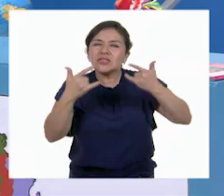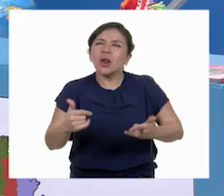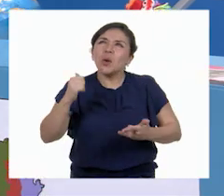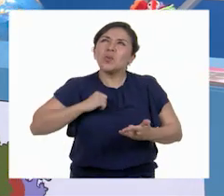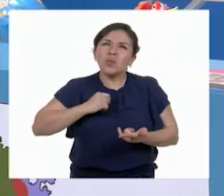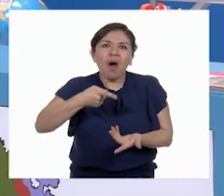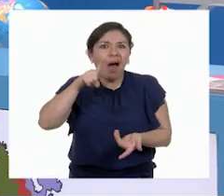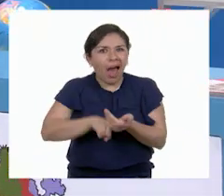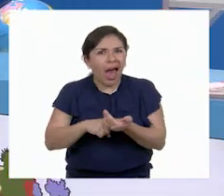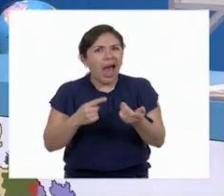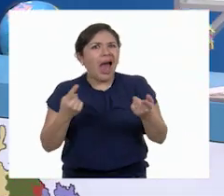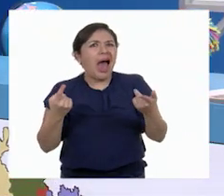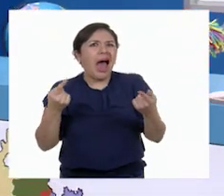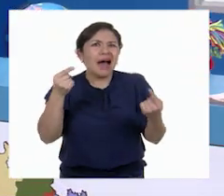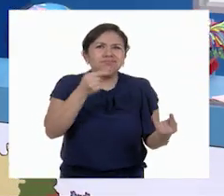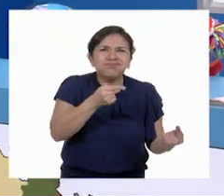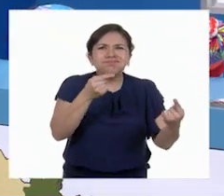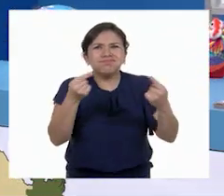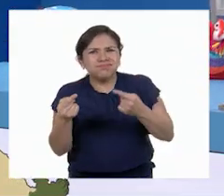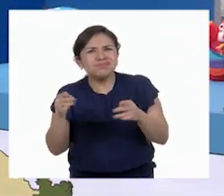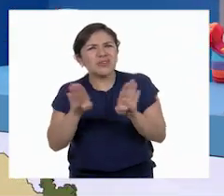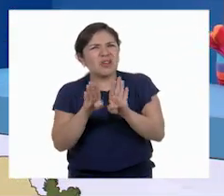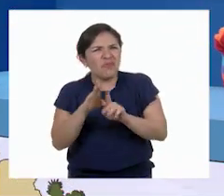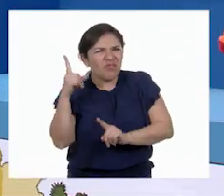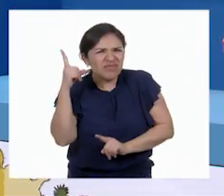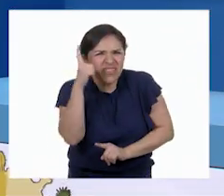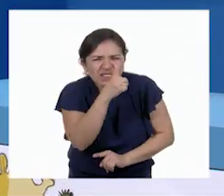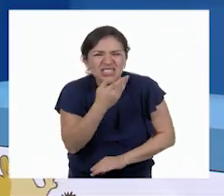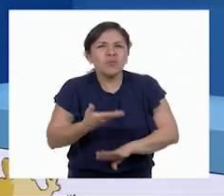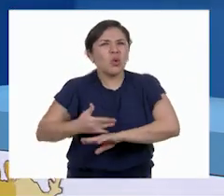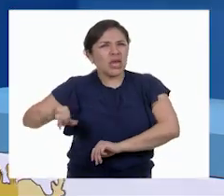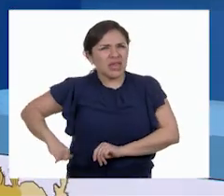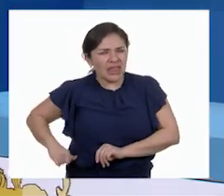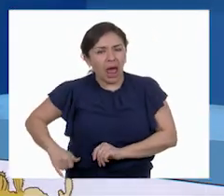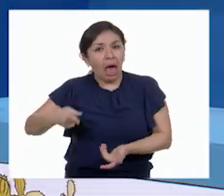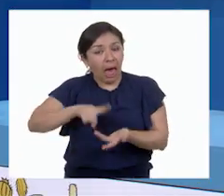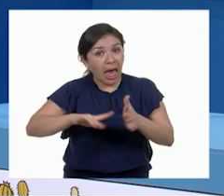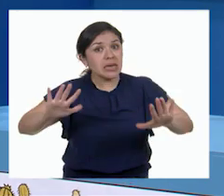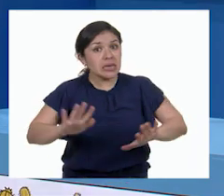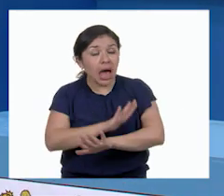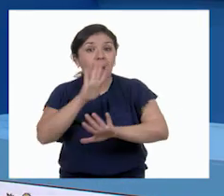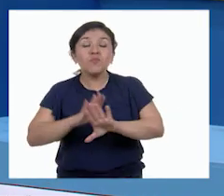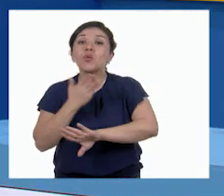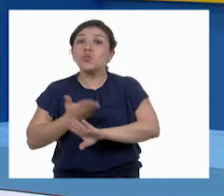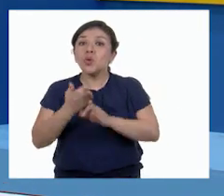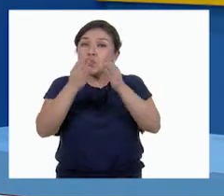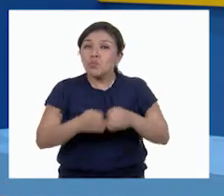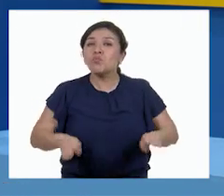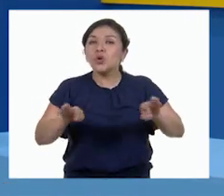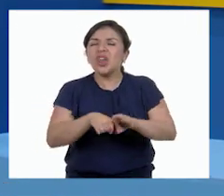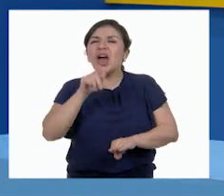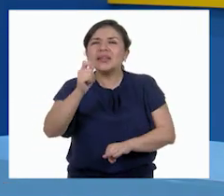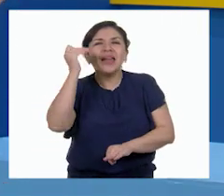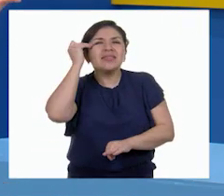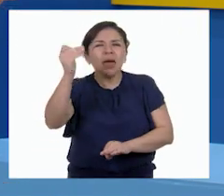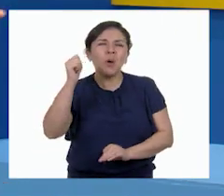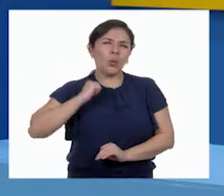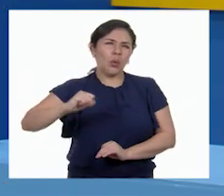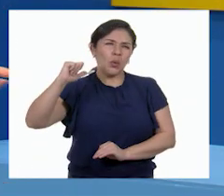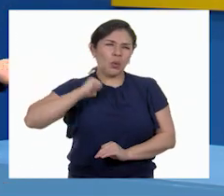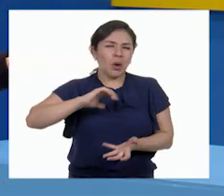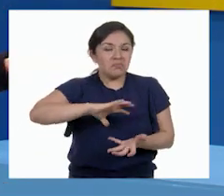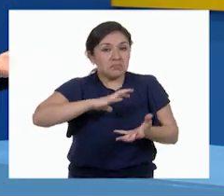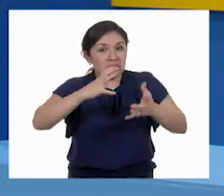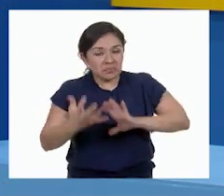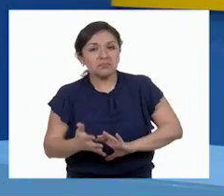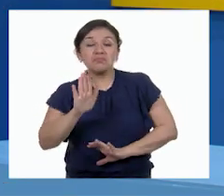de contradicciones. Es complejo, es interesante, hubo cambios importantísimos con respecto a las épocas anteriores.